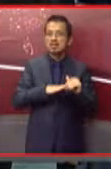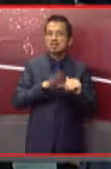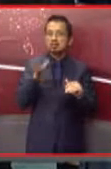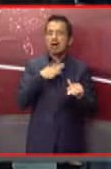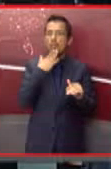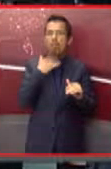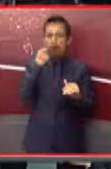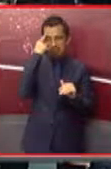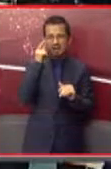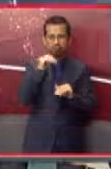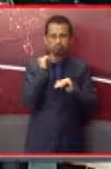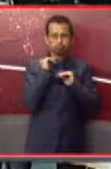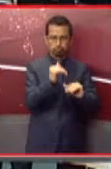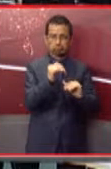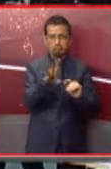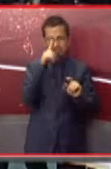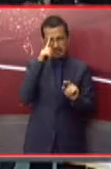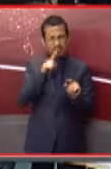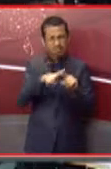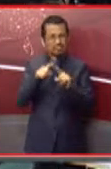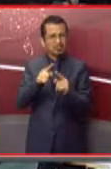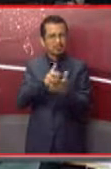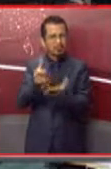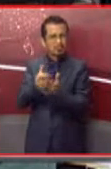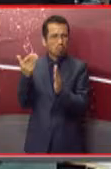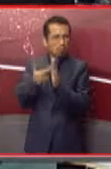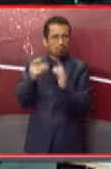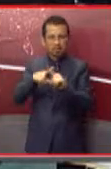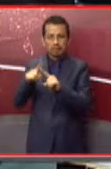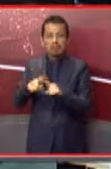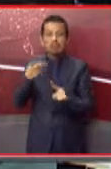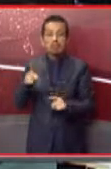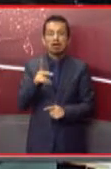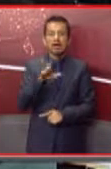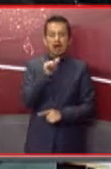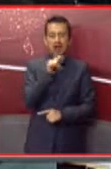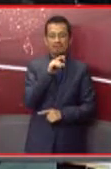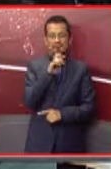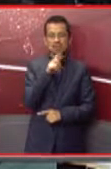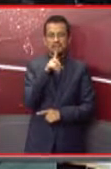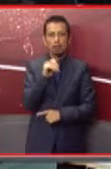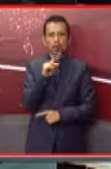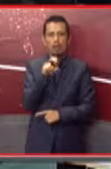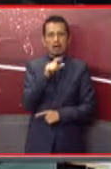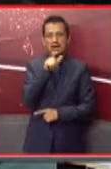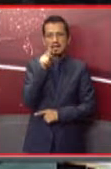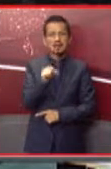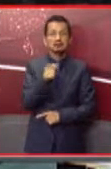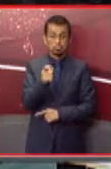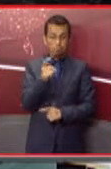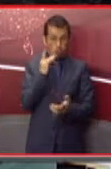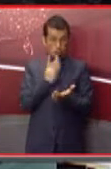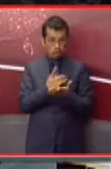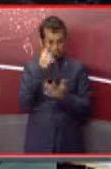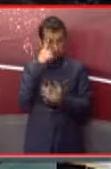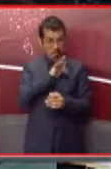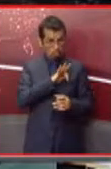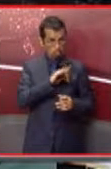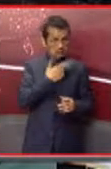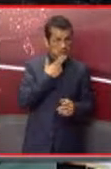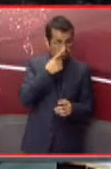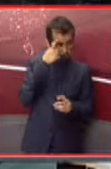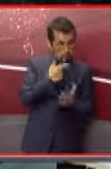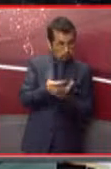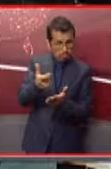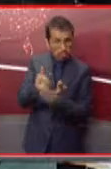administrativos y financieros. Sin embargo, el diputado de Nueva Alianza, Luis Alfredo Valles, resaltó que esta sola medida no podrá derivar en el aumento de los salarios mínimos